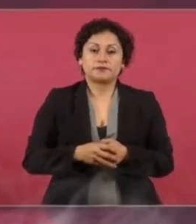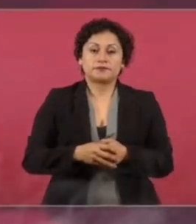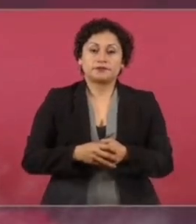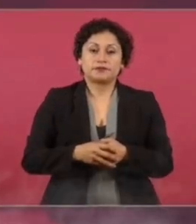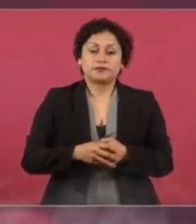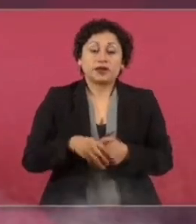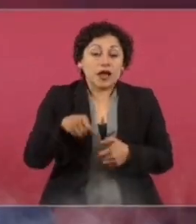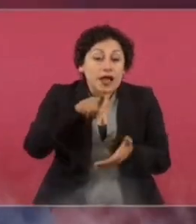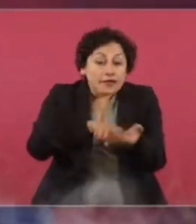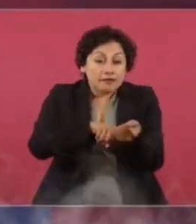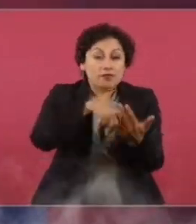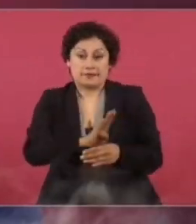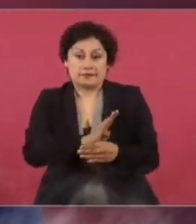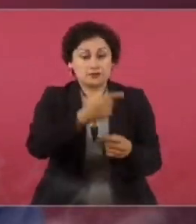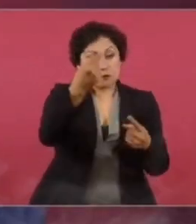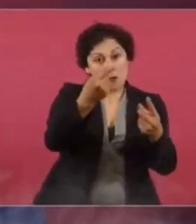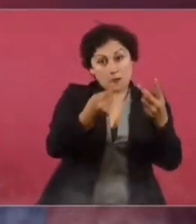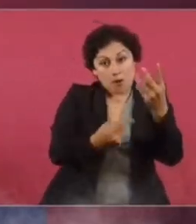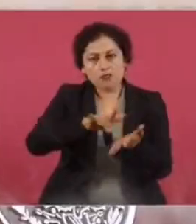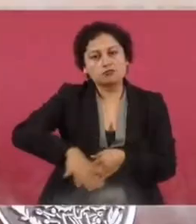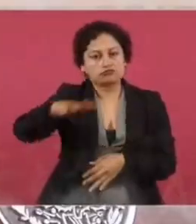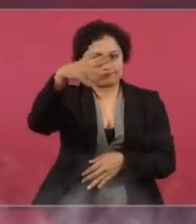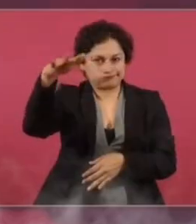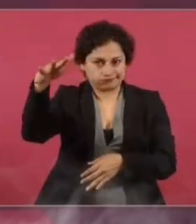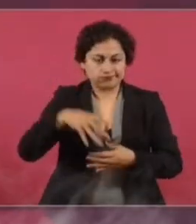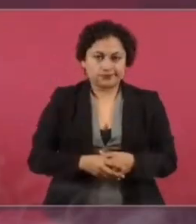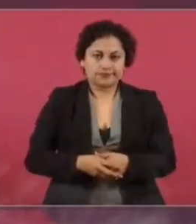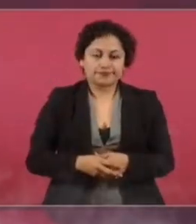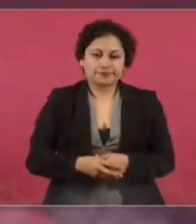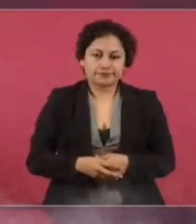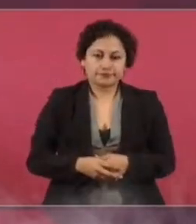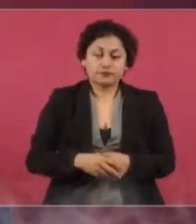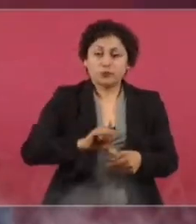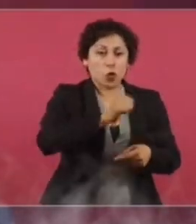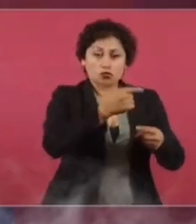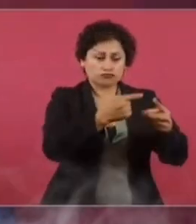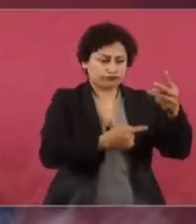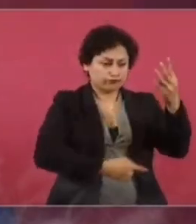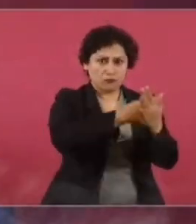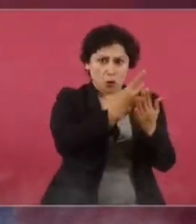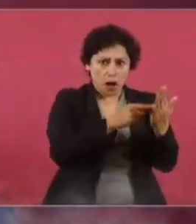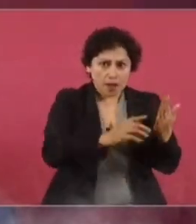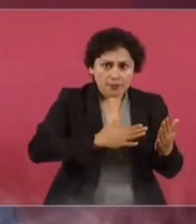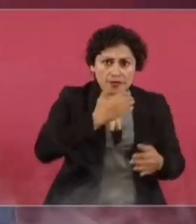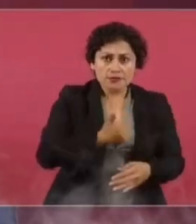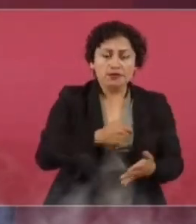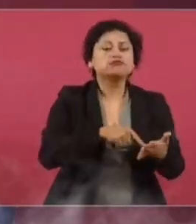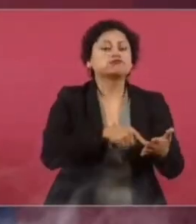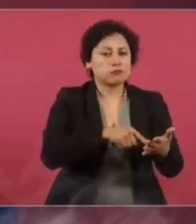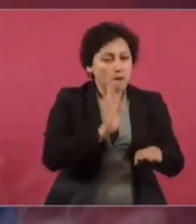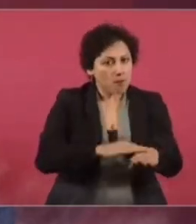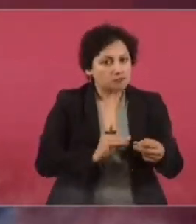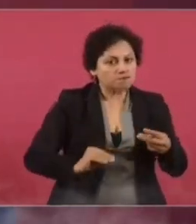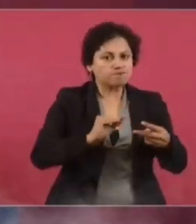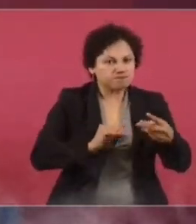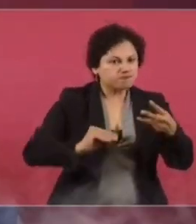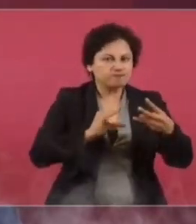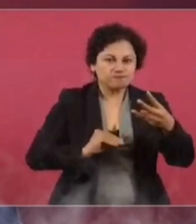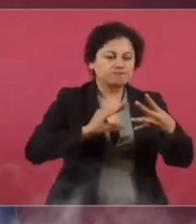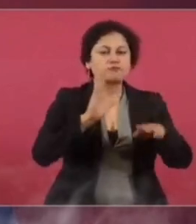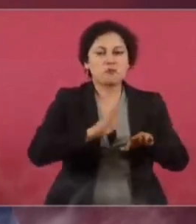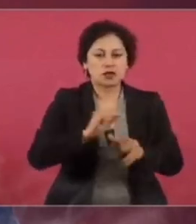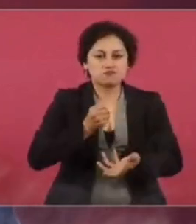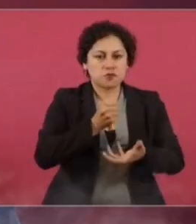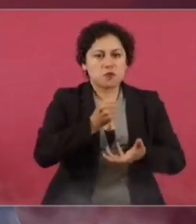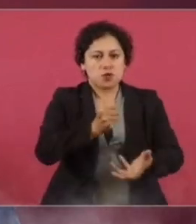continúen todos los programas de bienestar, se fortalezcan, y todos los programas de bienestar van a tener aumentos, aún cuando solo se